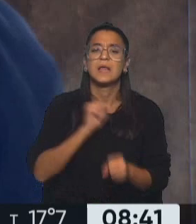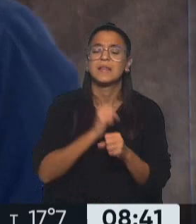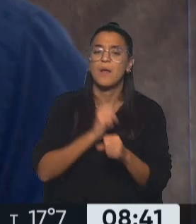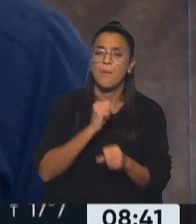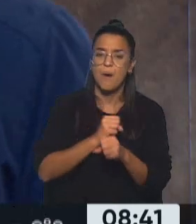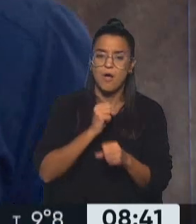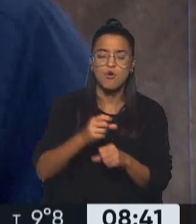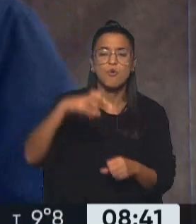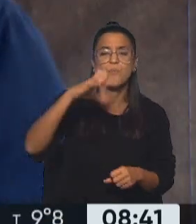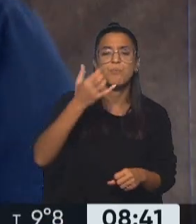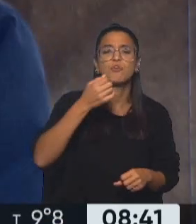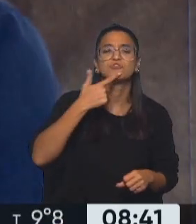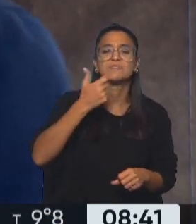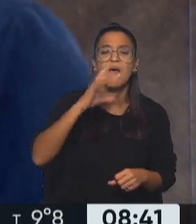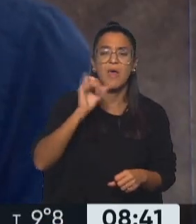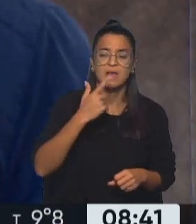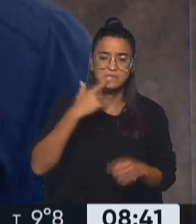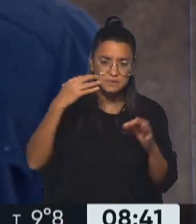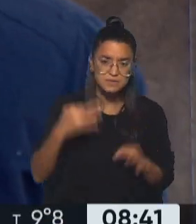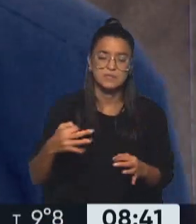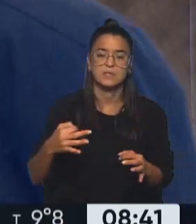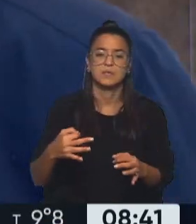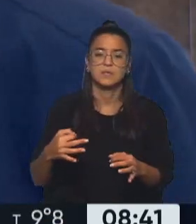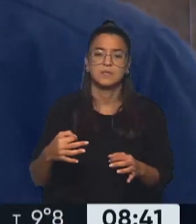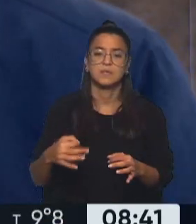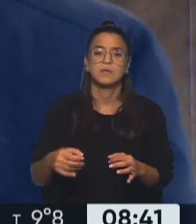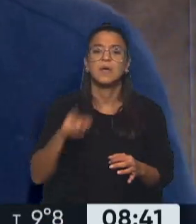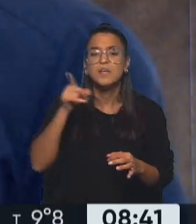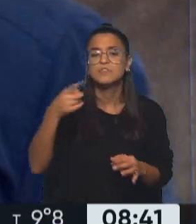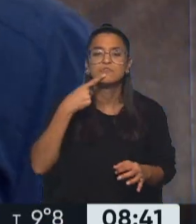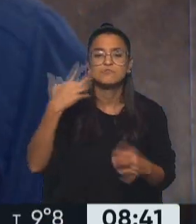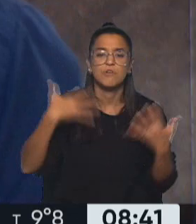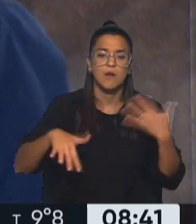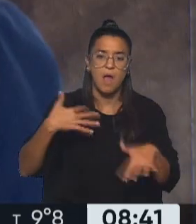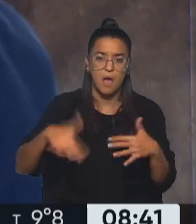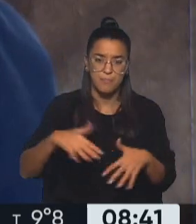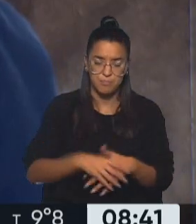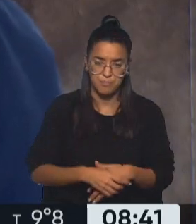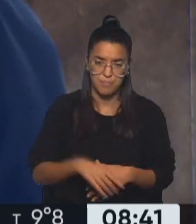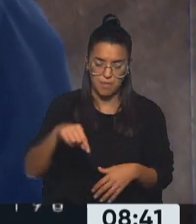inteligencia en el Posadas. Eso creo que va a ser lo inmediato en estos días. Arriba.